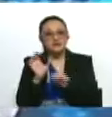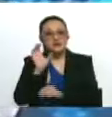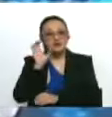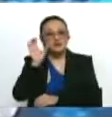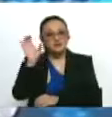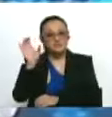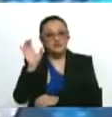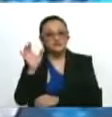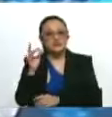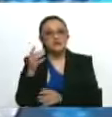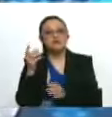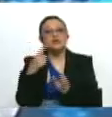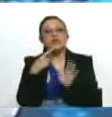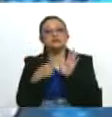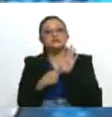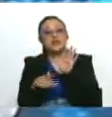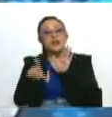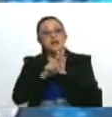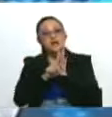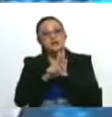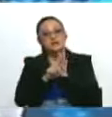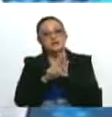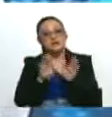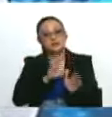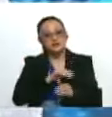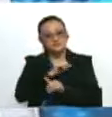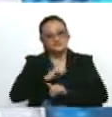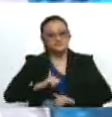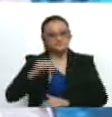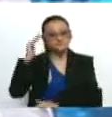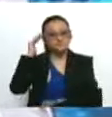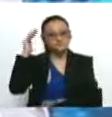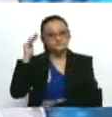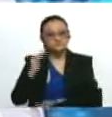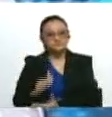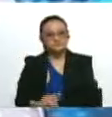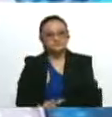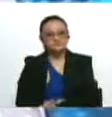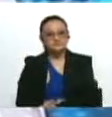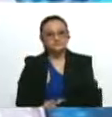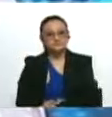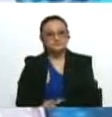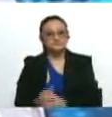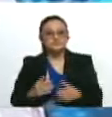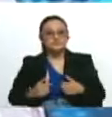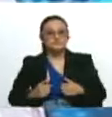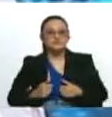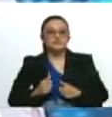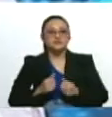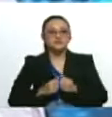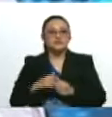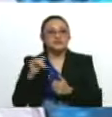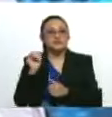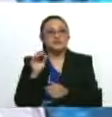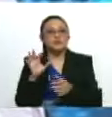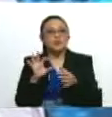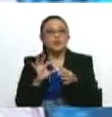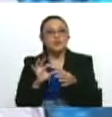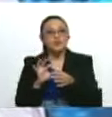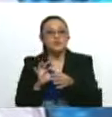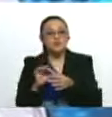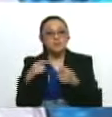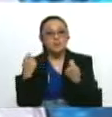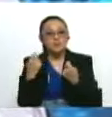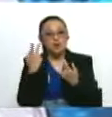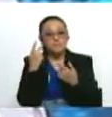ley constitucional de la Fuerza Armada Nacional Bolivariana y las unidades populares